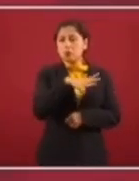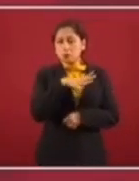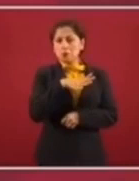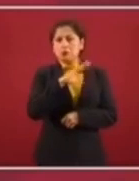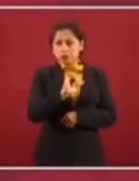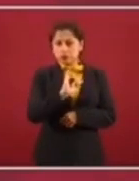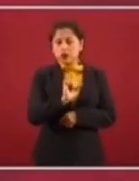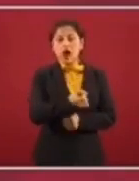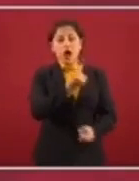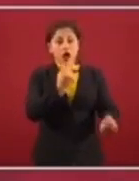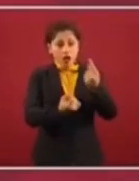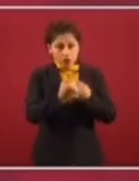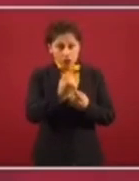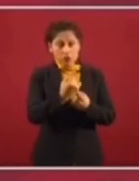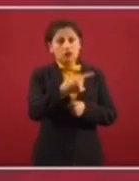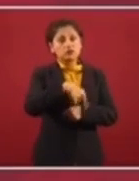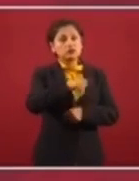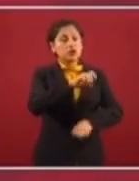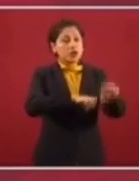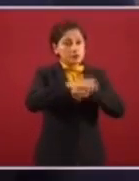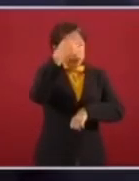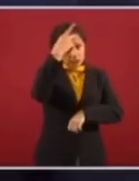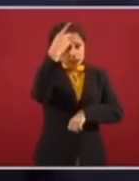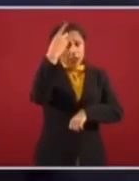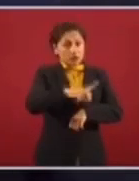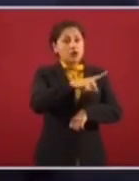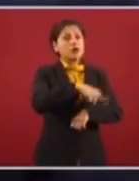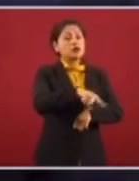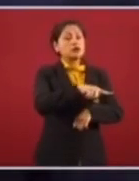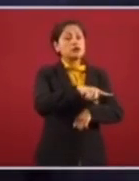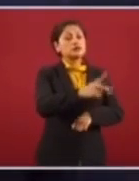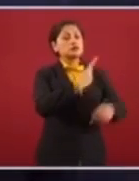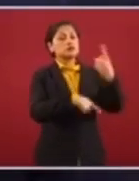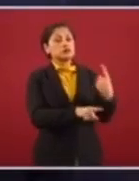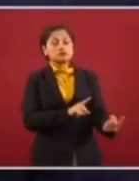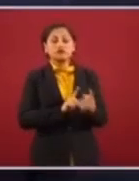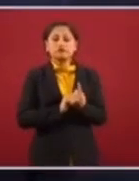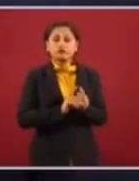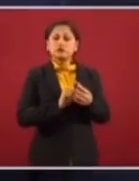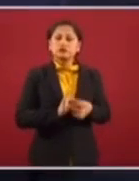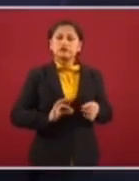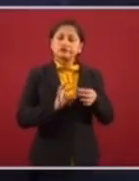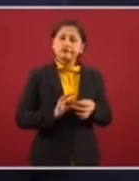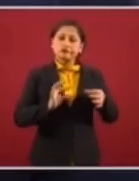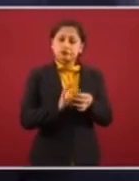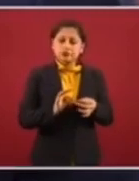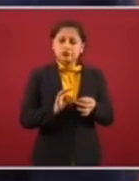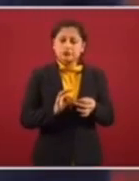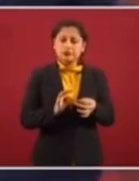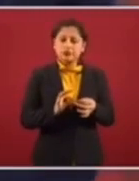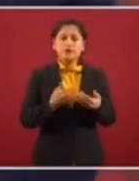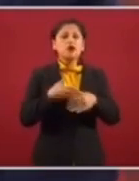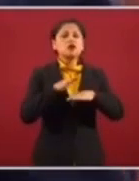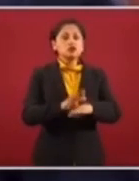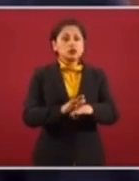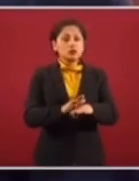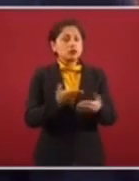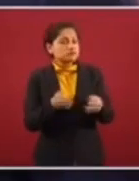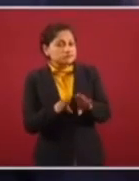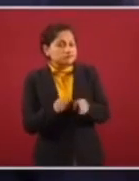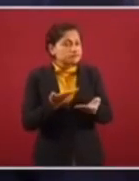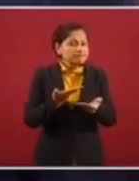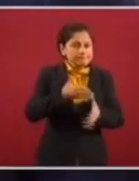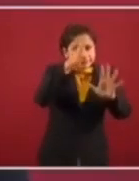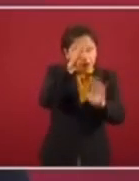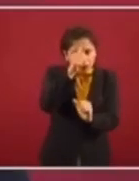se acercaron los directivos de la planta, vinieron a hablar con nosotros. En el plan de llegar a un acuerdo,